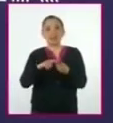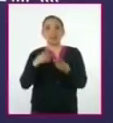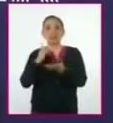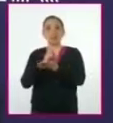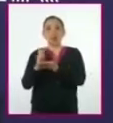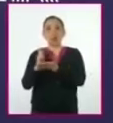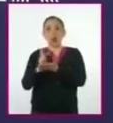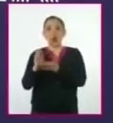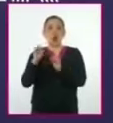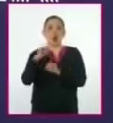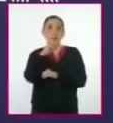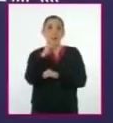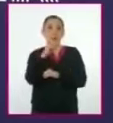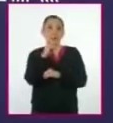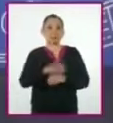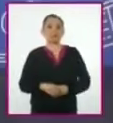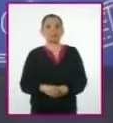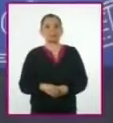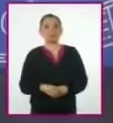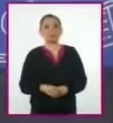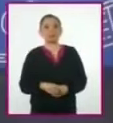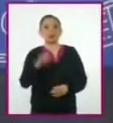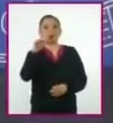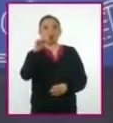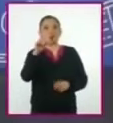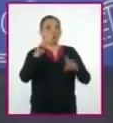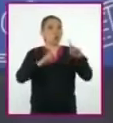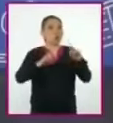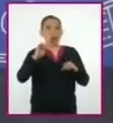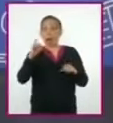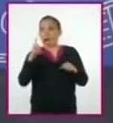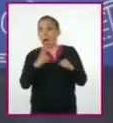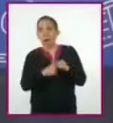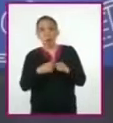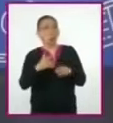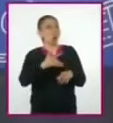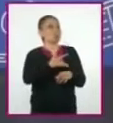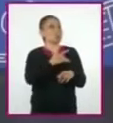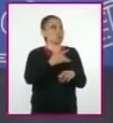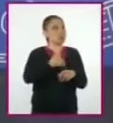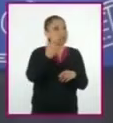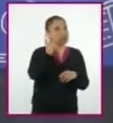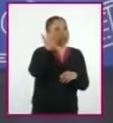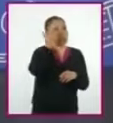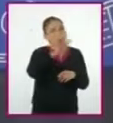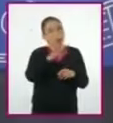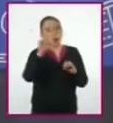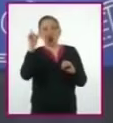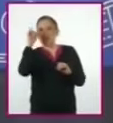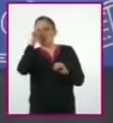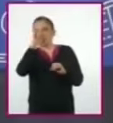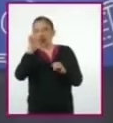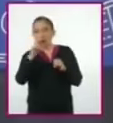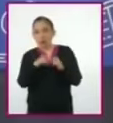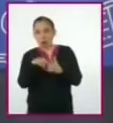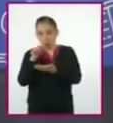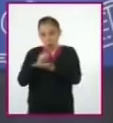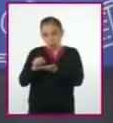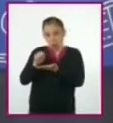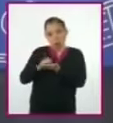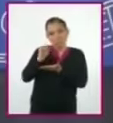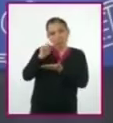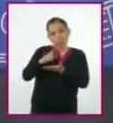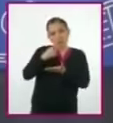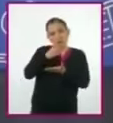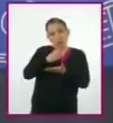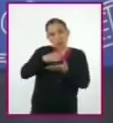bolígrafo o lápiz. Registren las dudas, inquietudes o dificultades que surjan sobre los